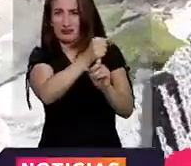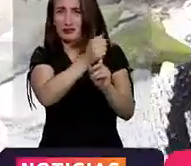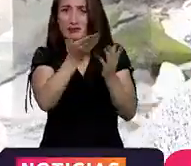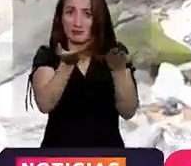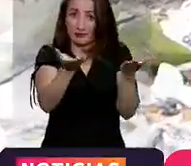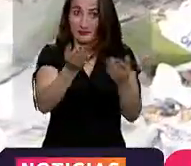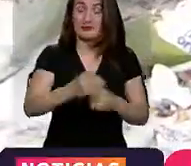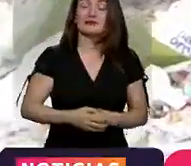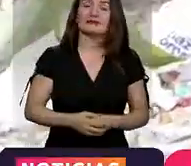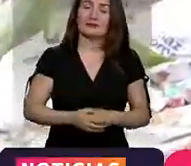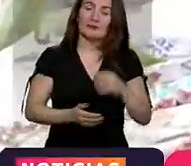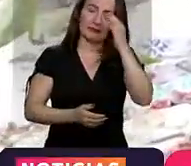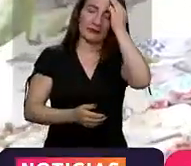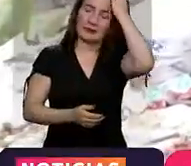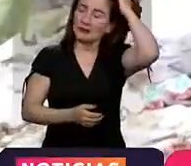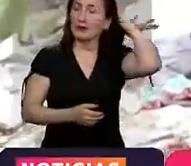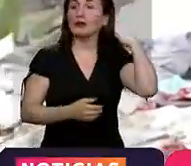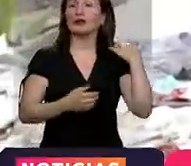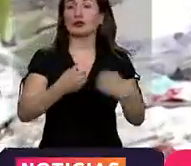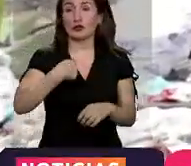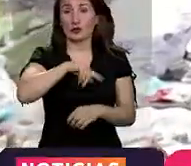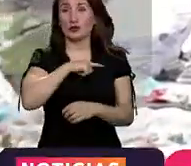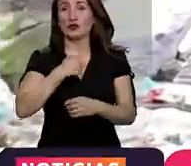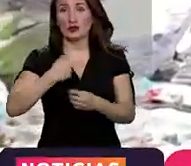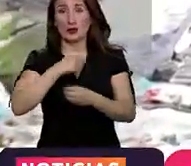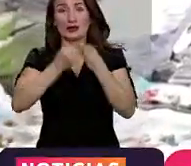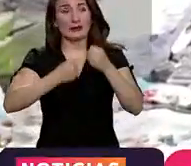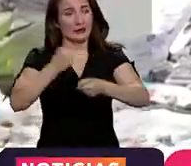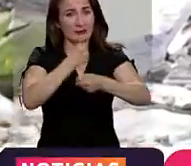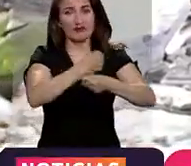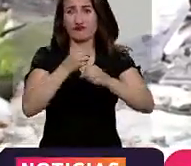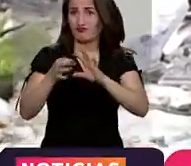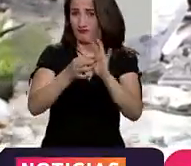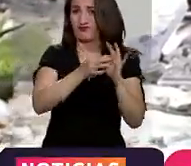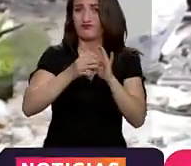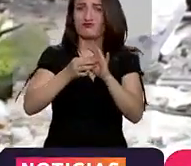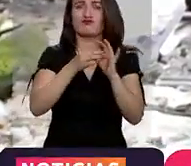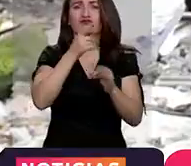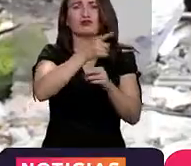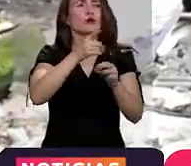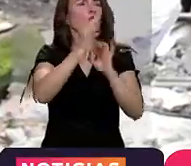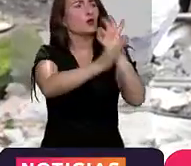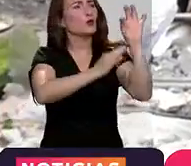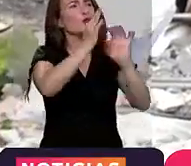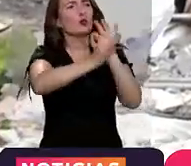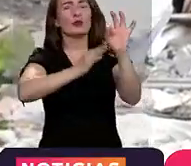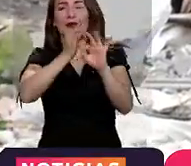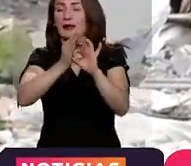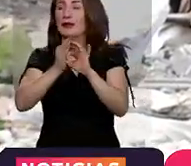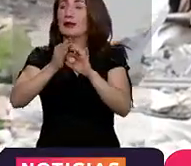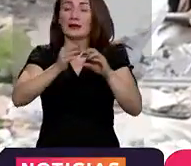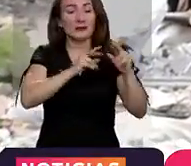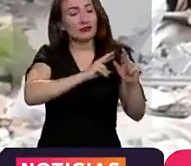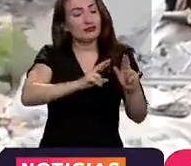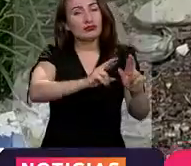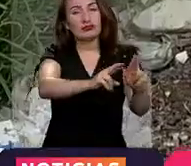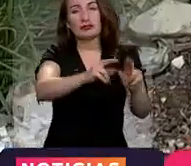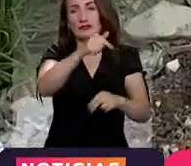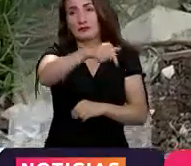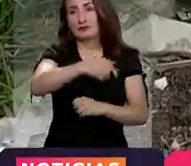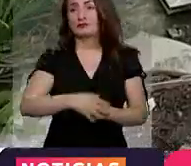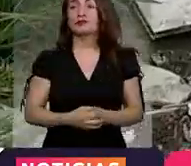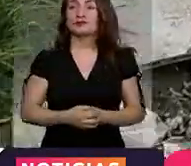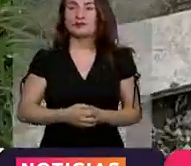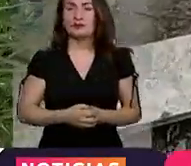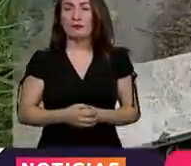ve? Entonces, necesitamos trabajar unidos en este cuidado y esta protección de esta quebrada La Salitrosa. Para